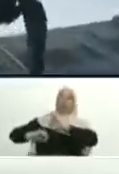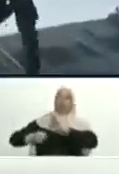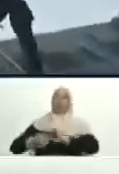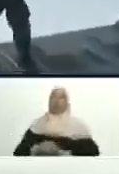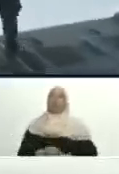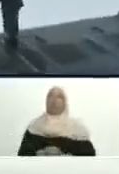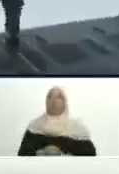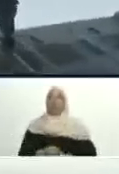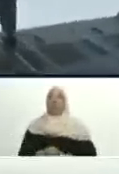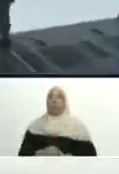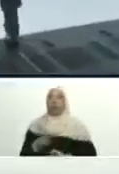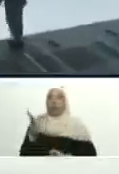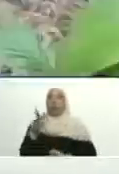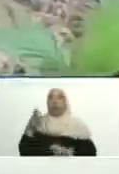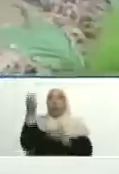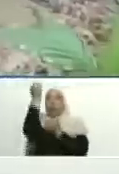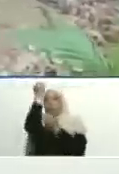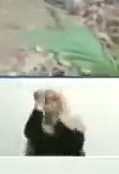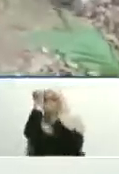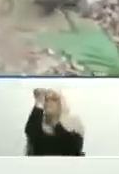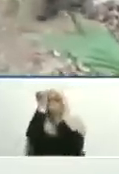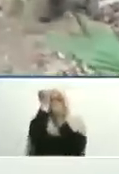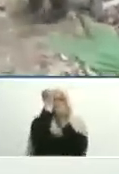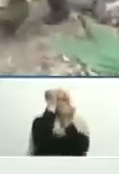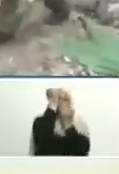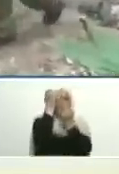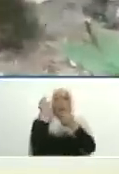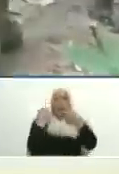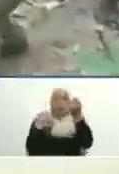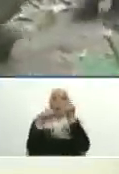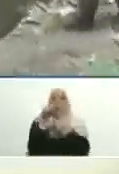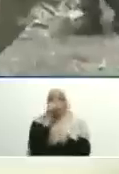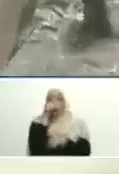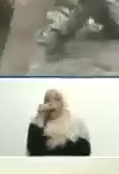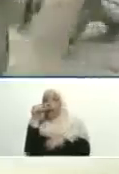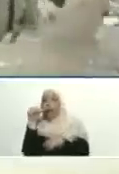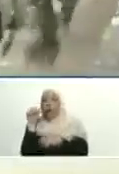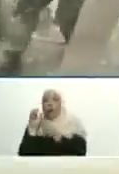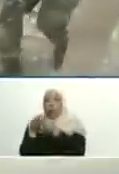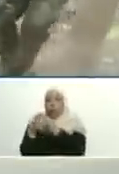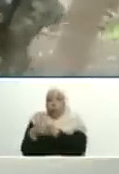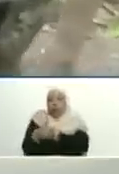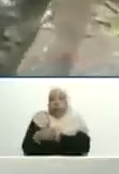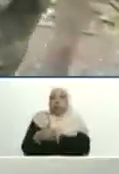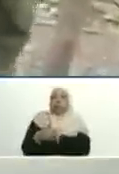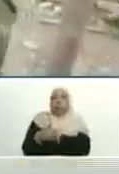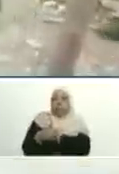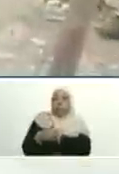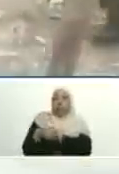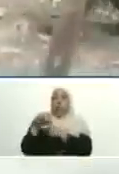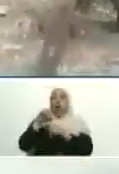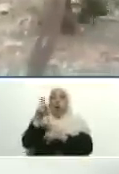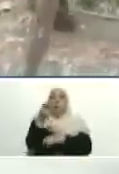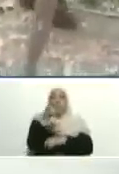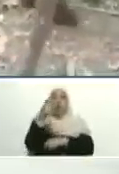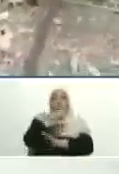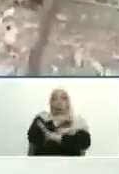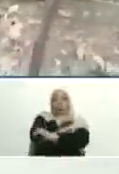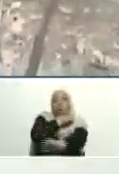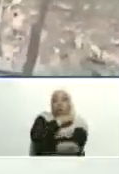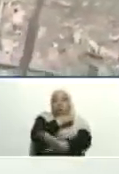los terroristas armados narcotraficantes, combatiendo a los grupos estructurados de delincuencia organizada, la